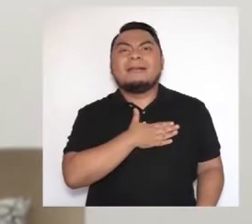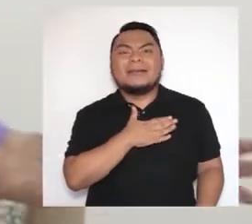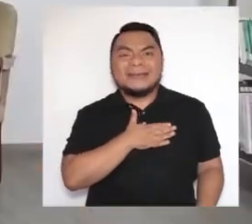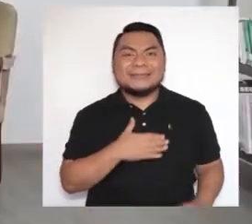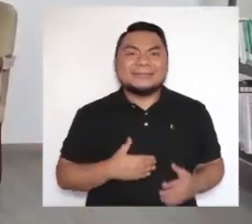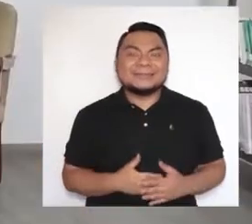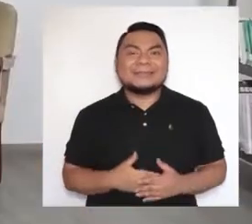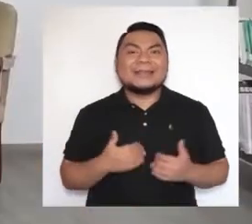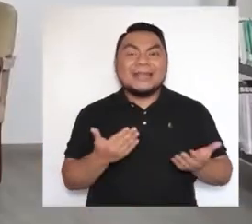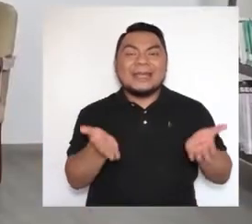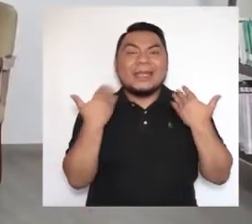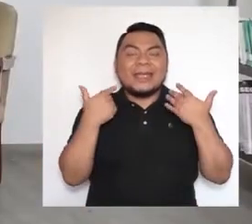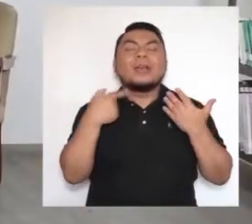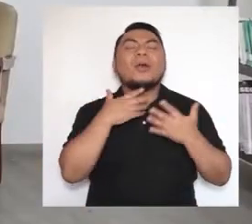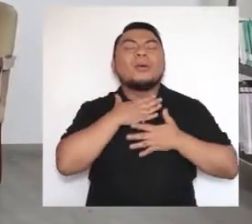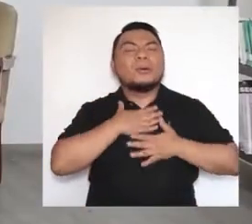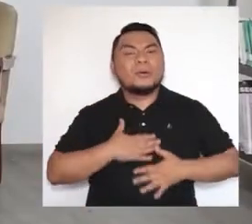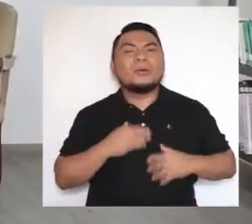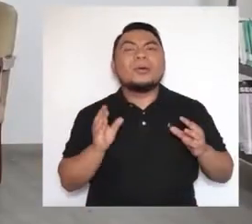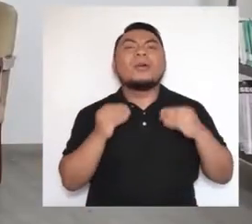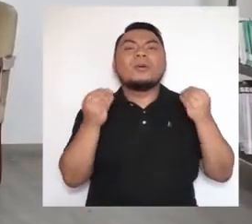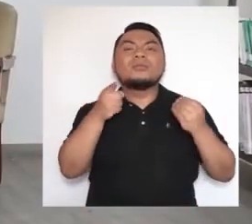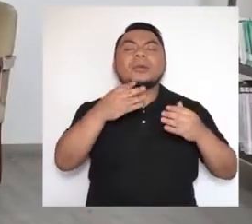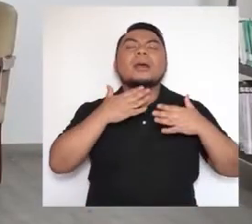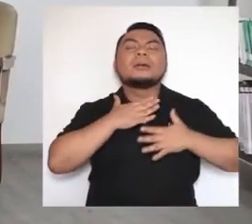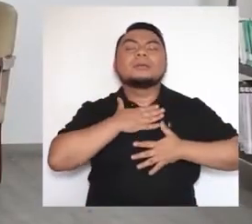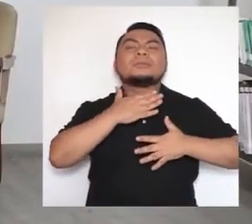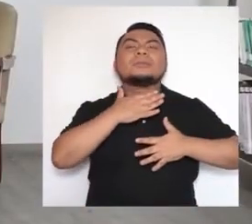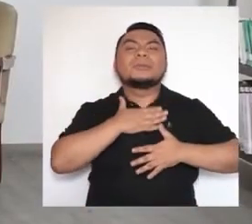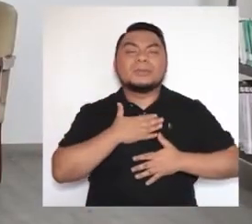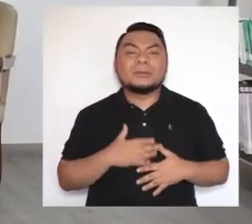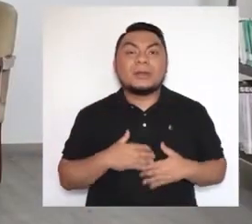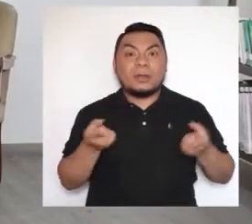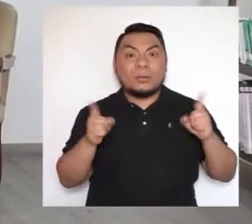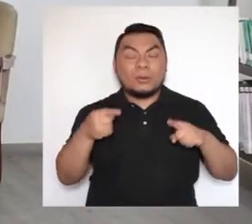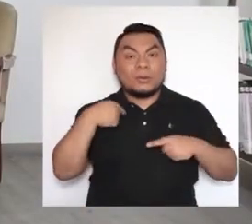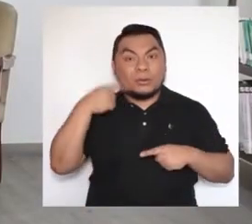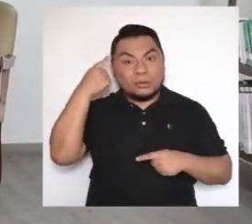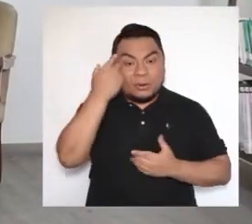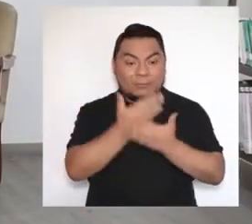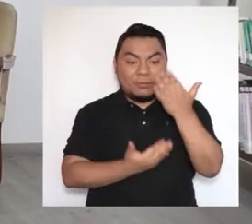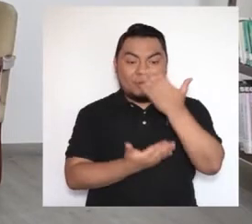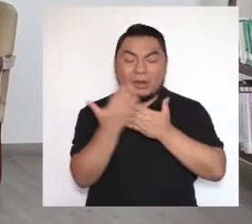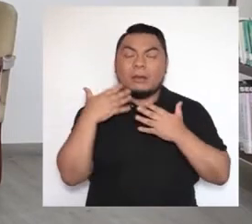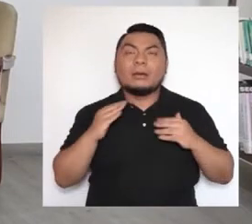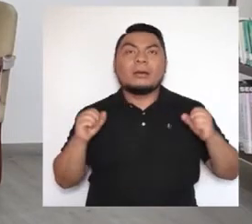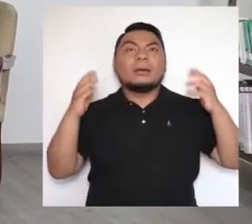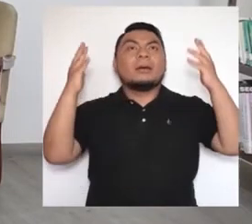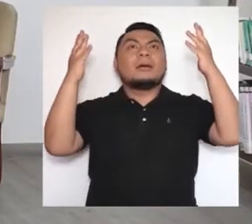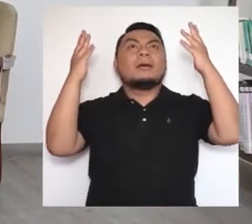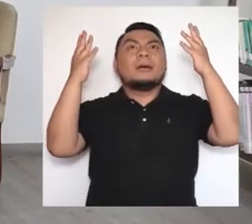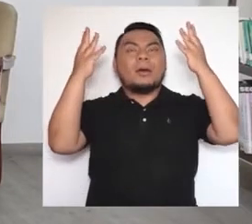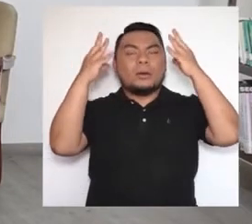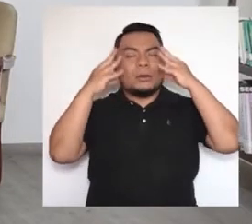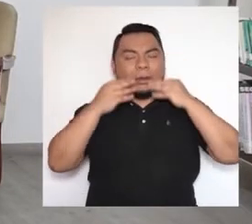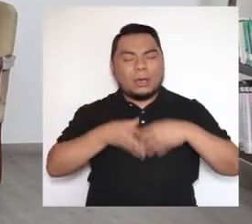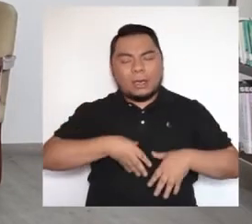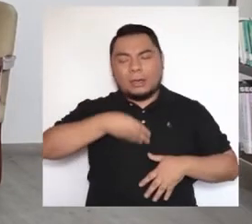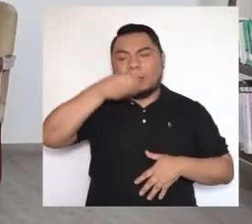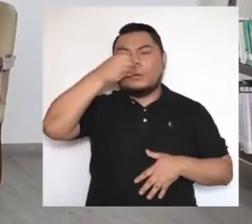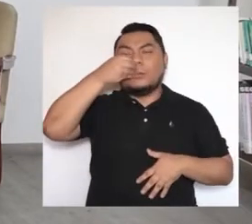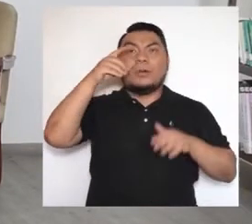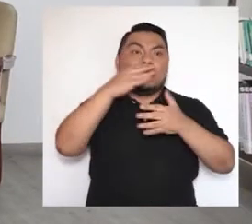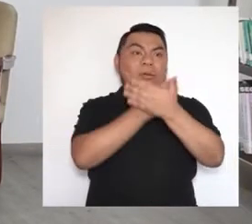mil. Vamos a recuperarnos respirando. Cuando levante mis brazos, tomamos aire. Cuando los